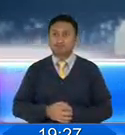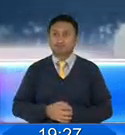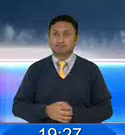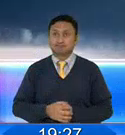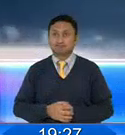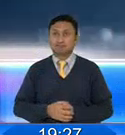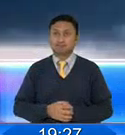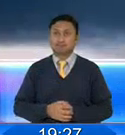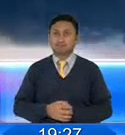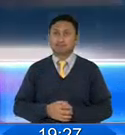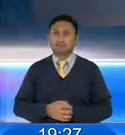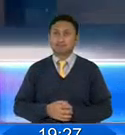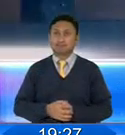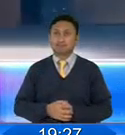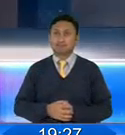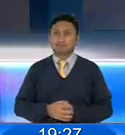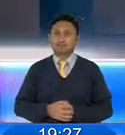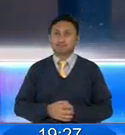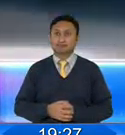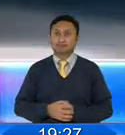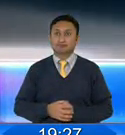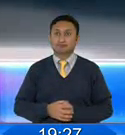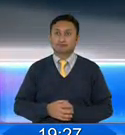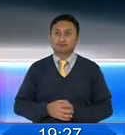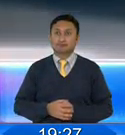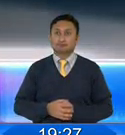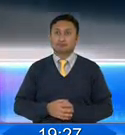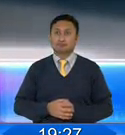qué tiene para mí